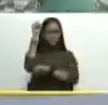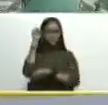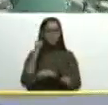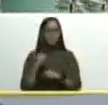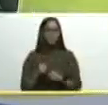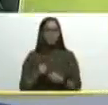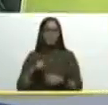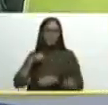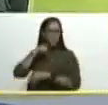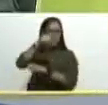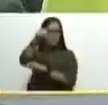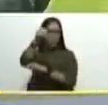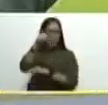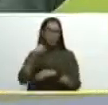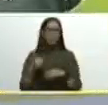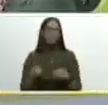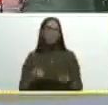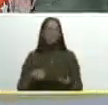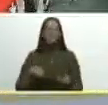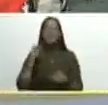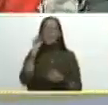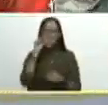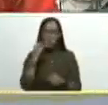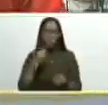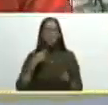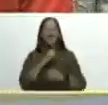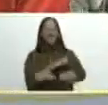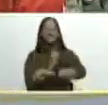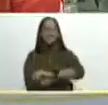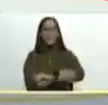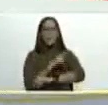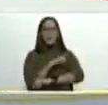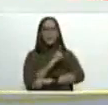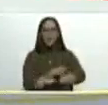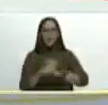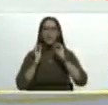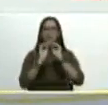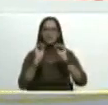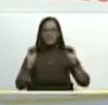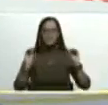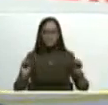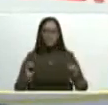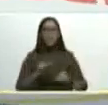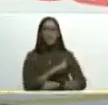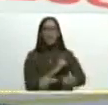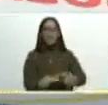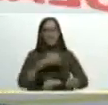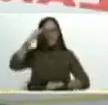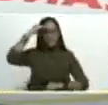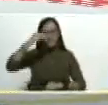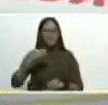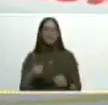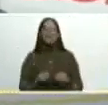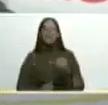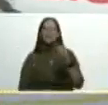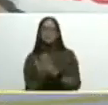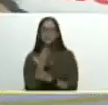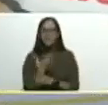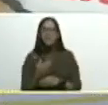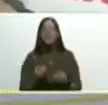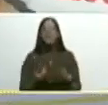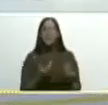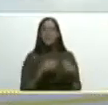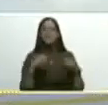y dijo, convoco al poder popular, convoco al poder militar y creo las brigadas comunitarias